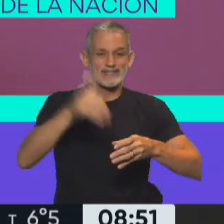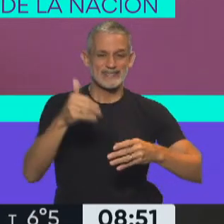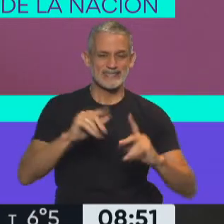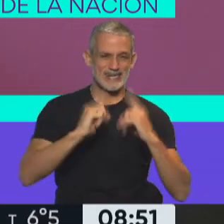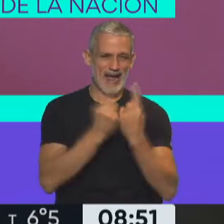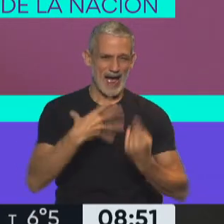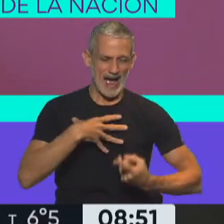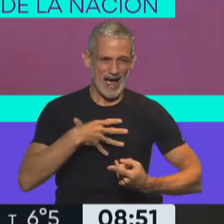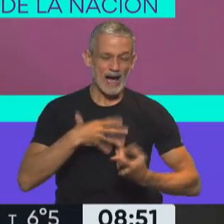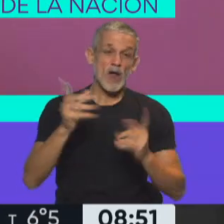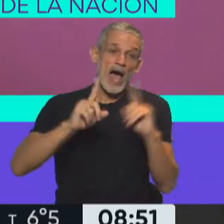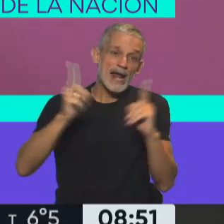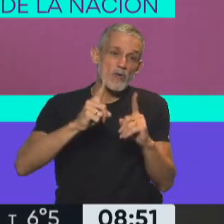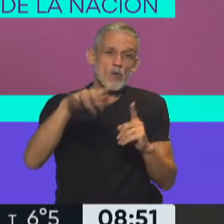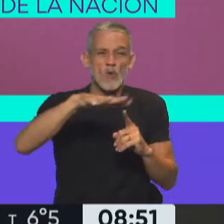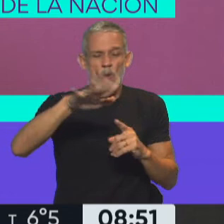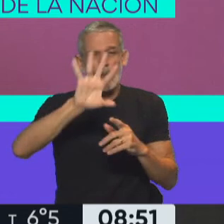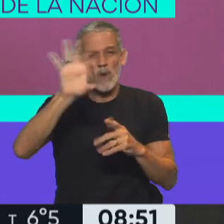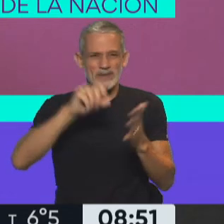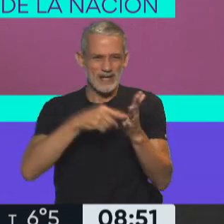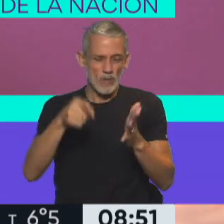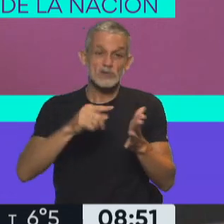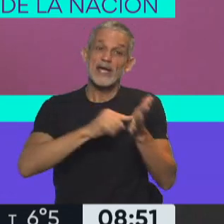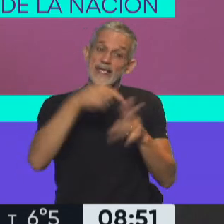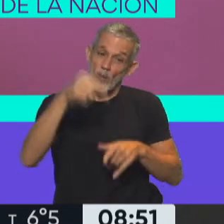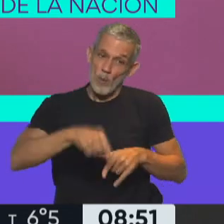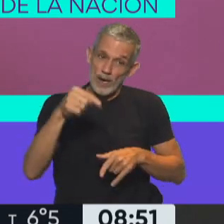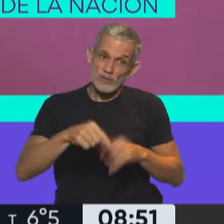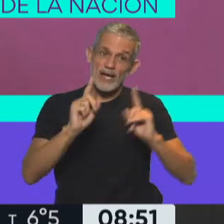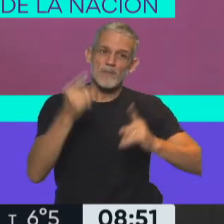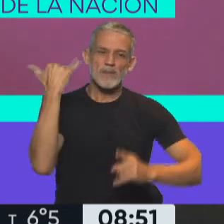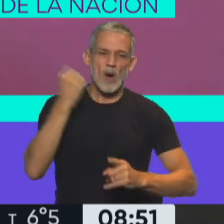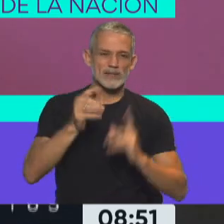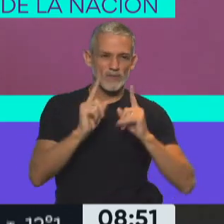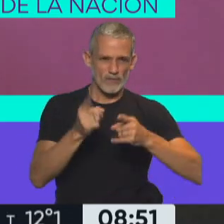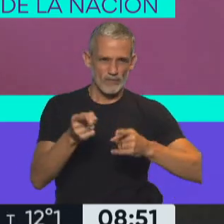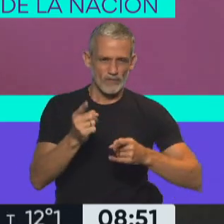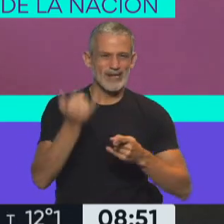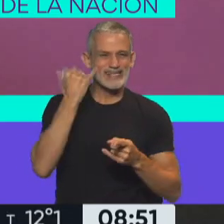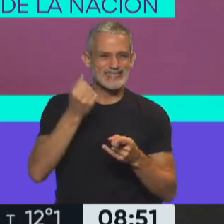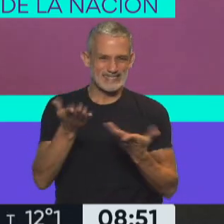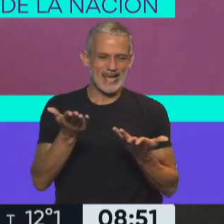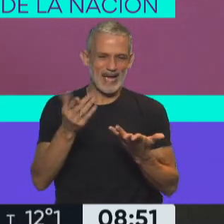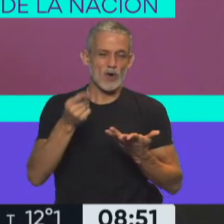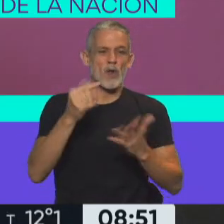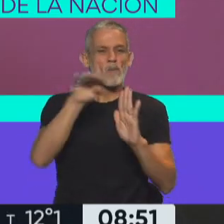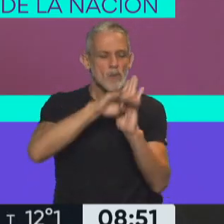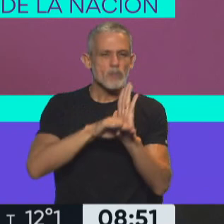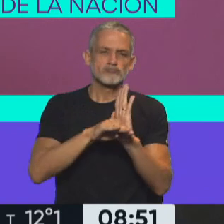aulas, en algunas zonas de la provincia de Buenos Aires y en la ciudad, como ya se mantenía, con algunos protocolos y